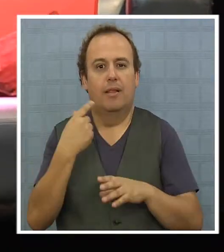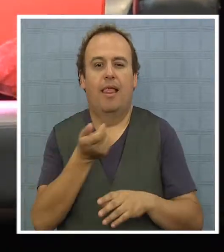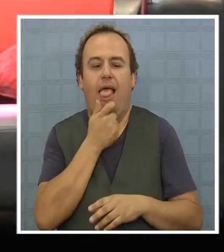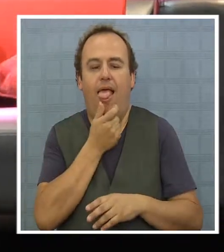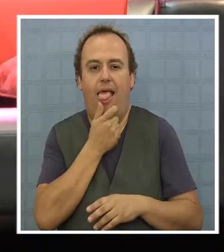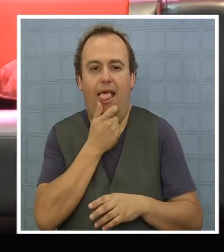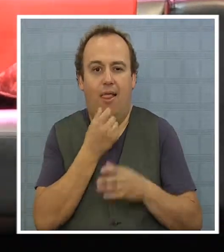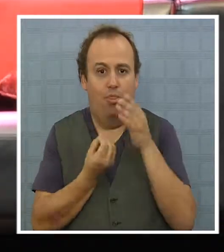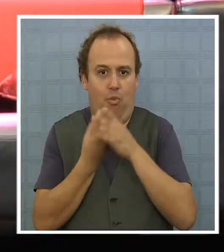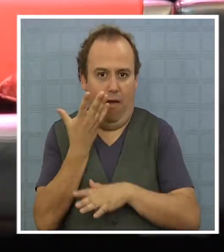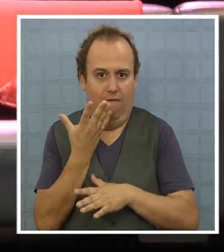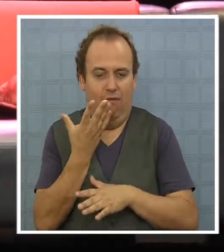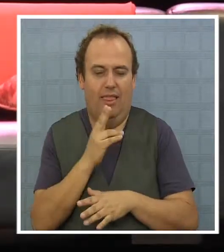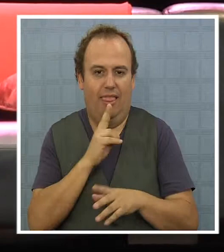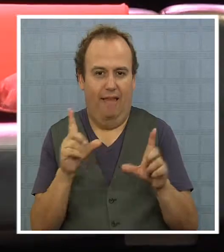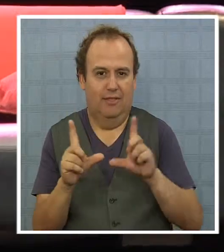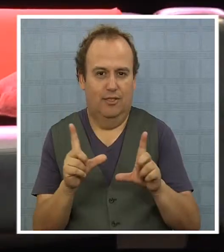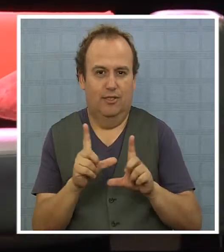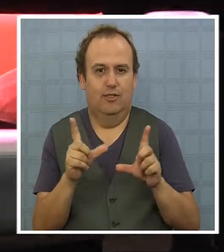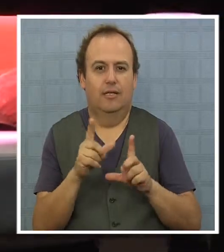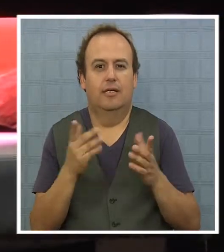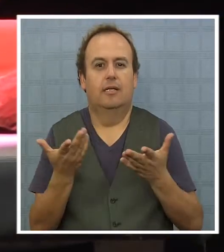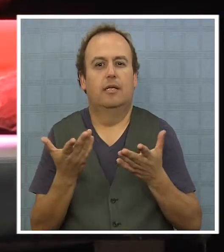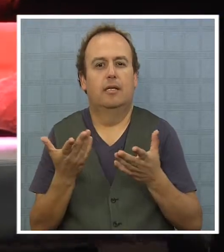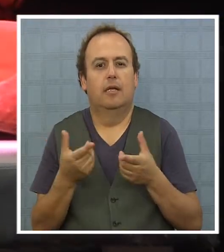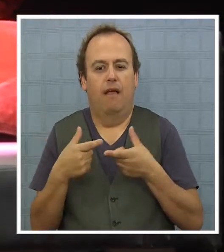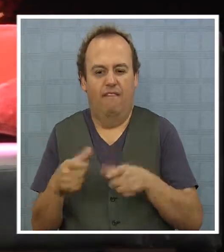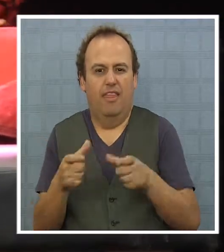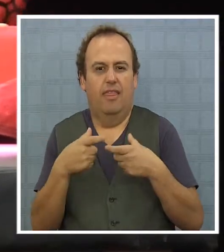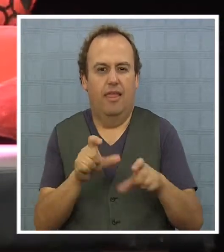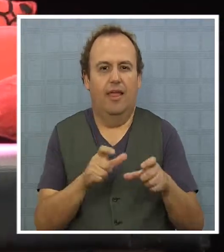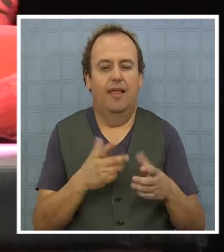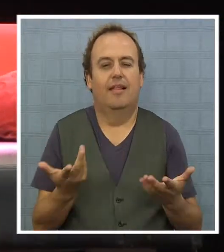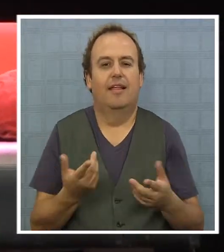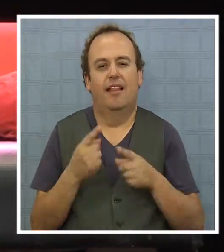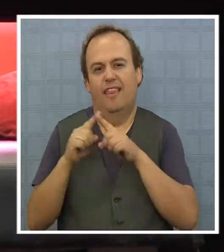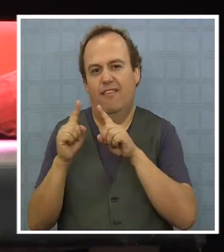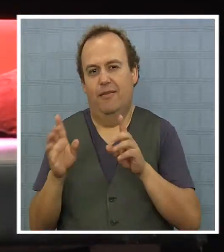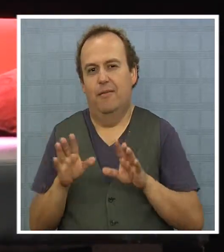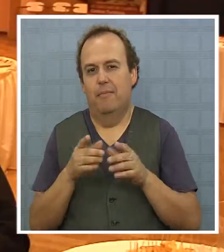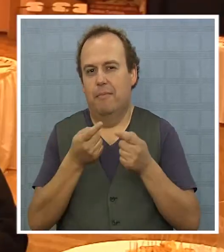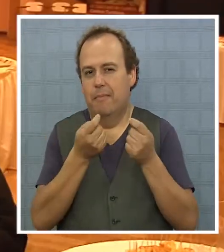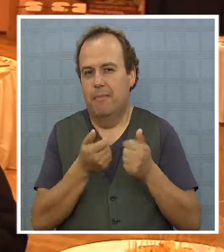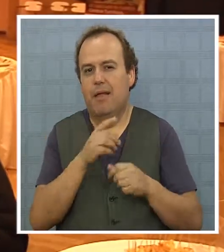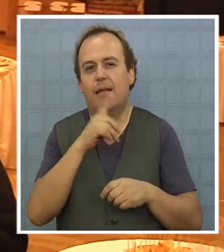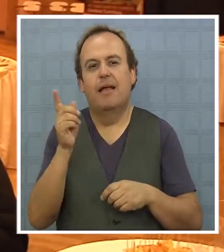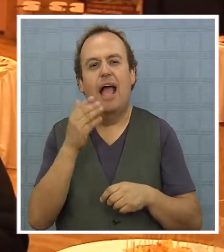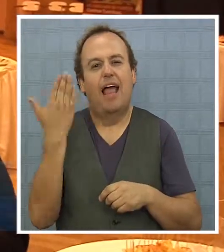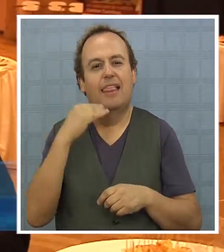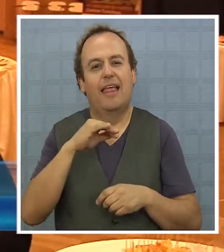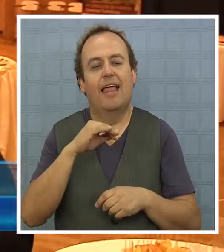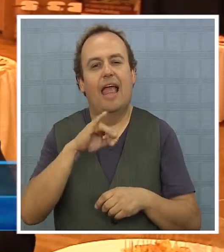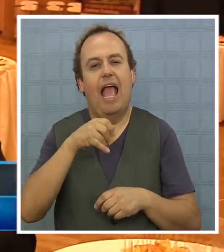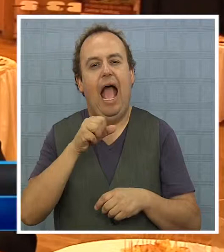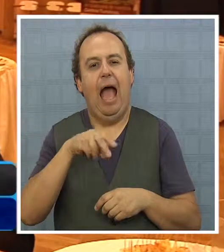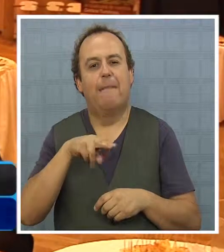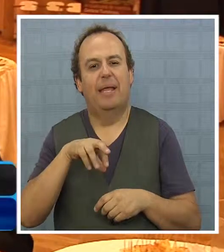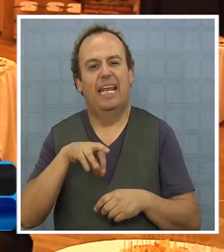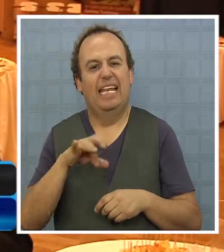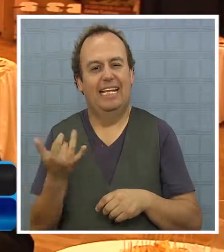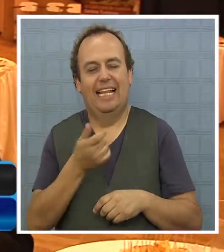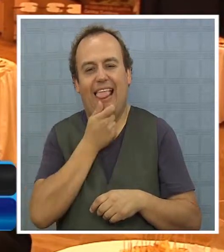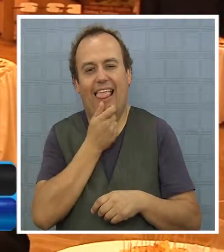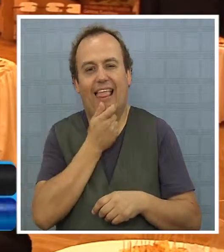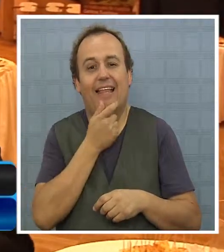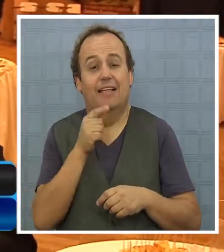humor que es a base de cápsulas, a base de videos, de gags, de sketch, muy parecido a lo que hacía Javerín con Ja, con muy buen